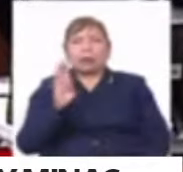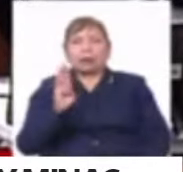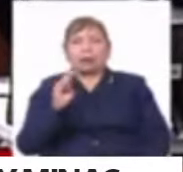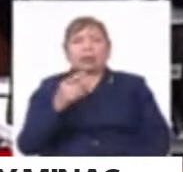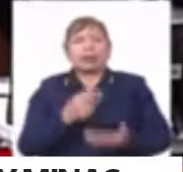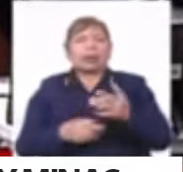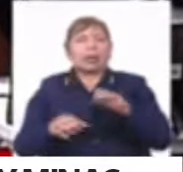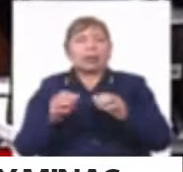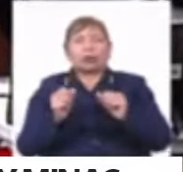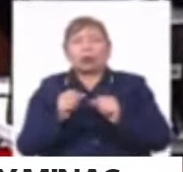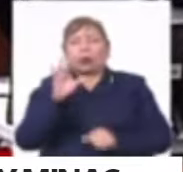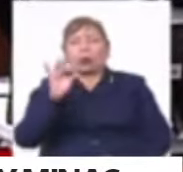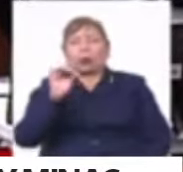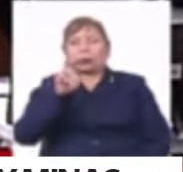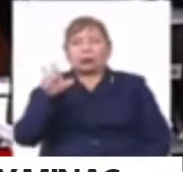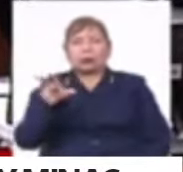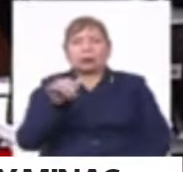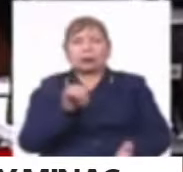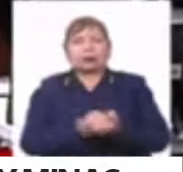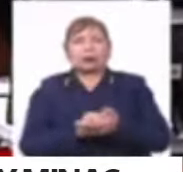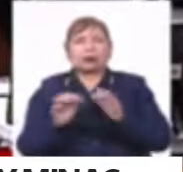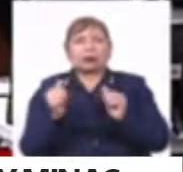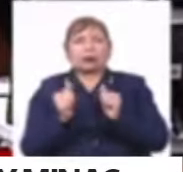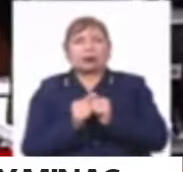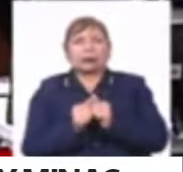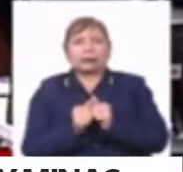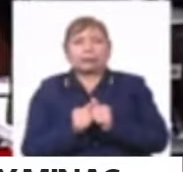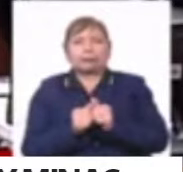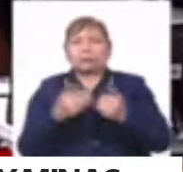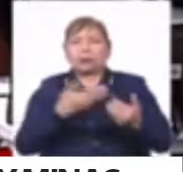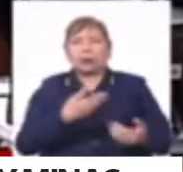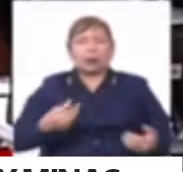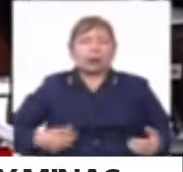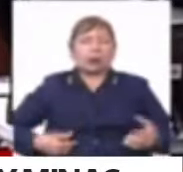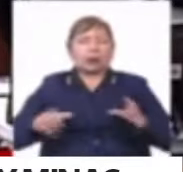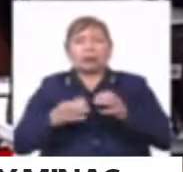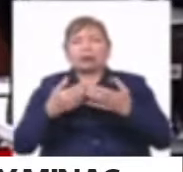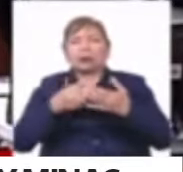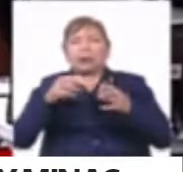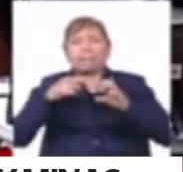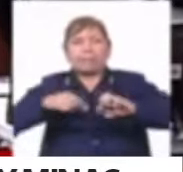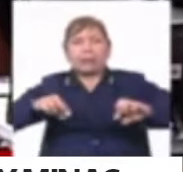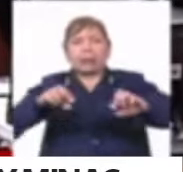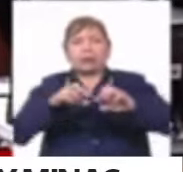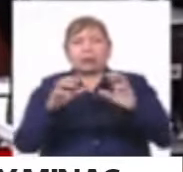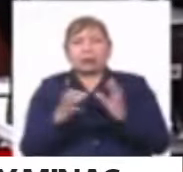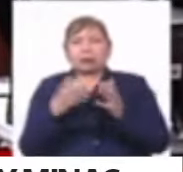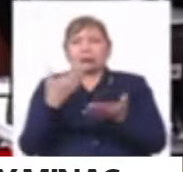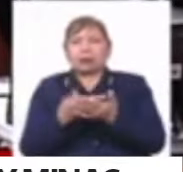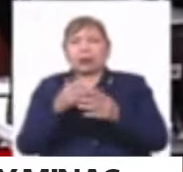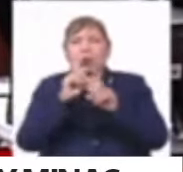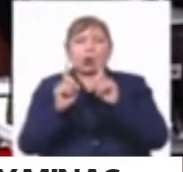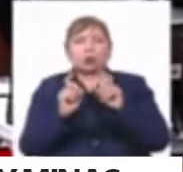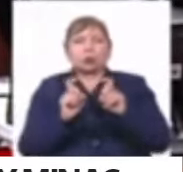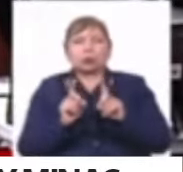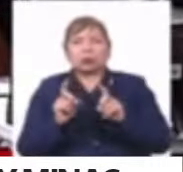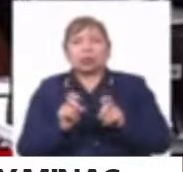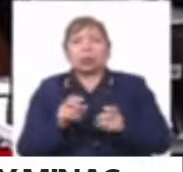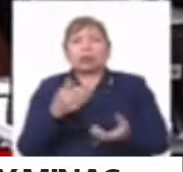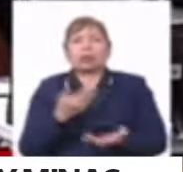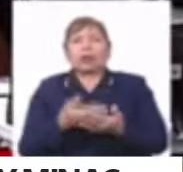del artículo 83 del Reglamento del Congreso de la República, en la siguiente sesión del Pleno del Congreso se consultará